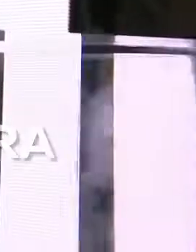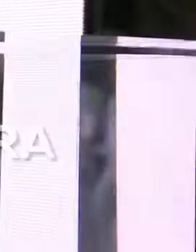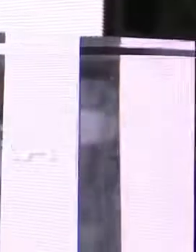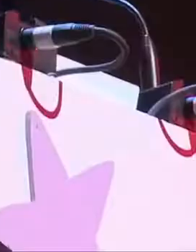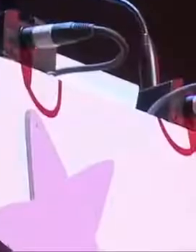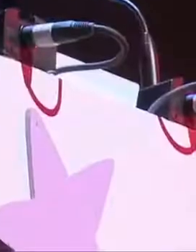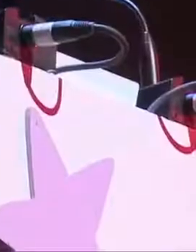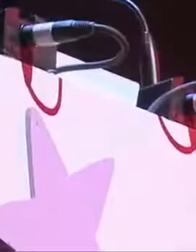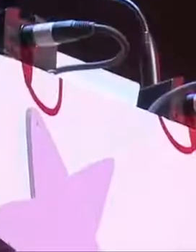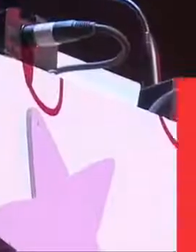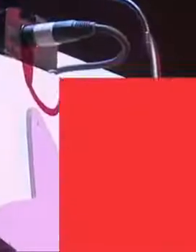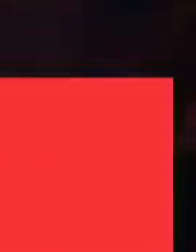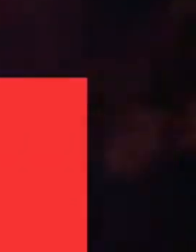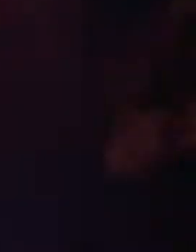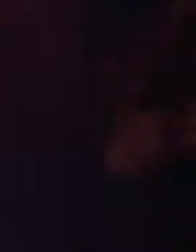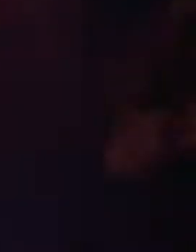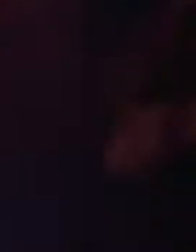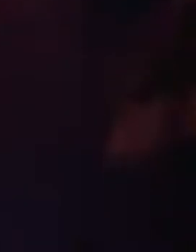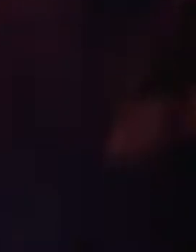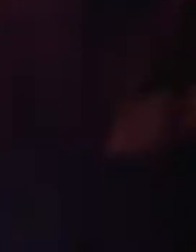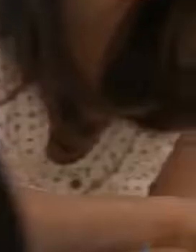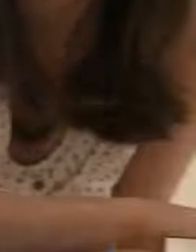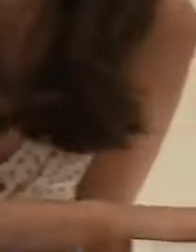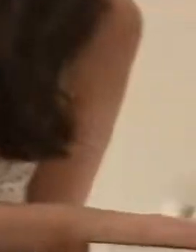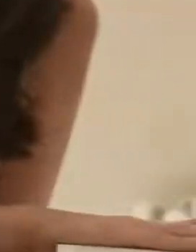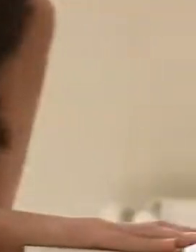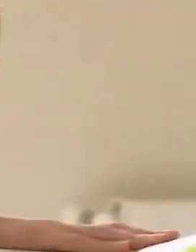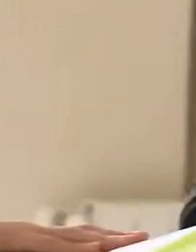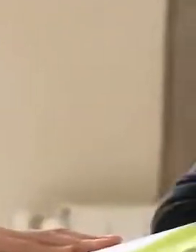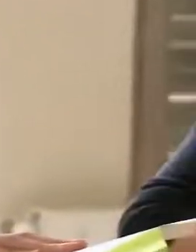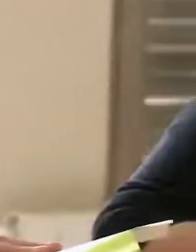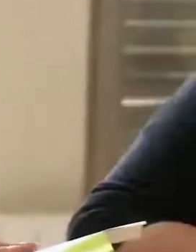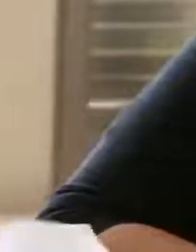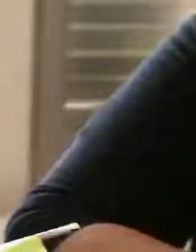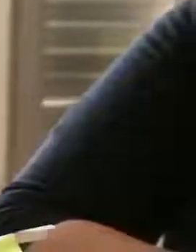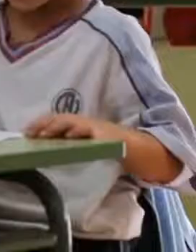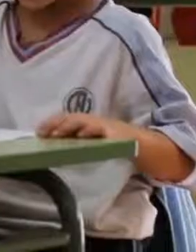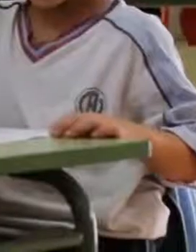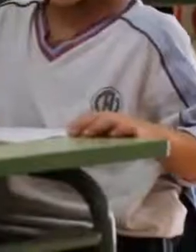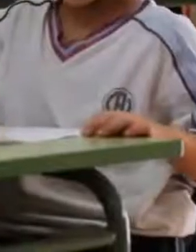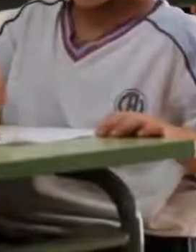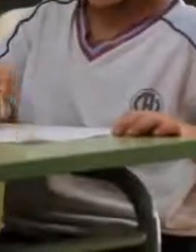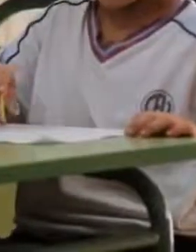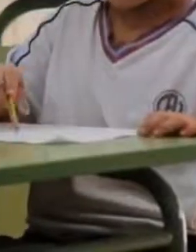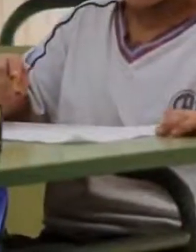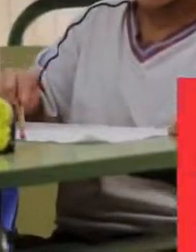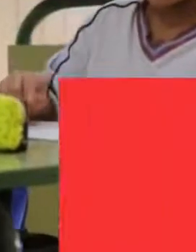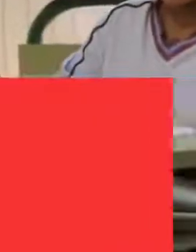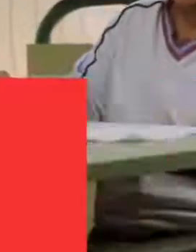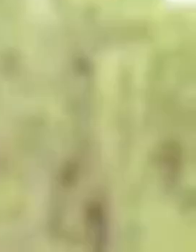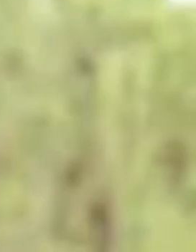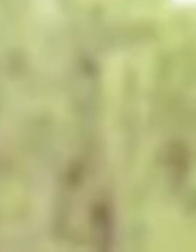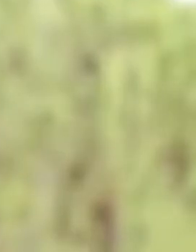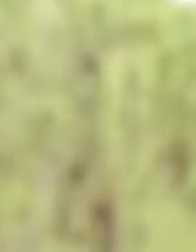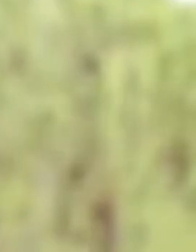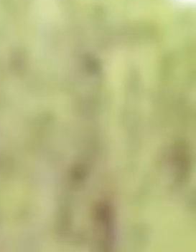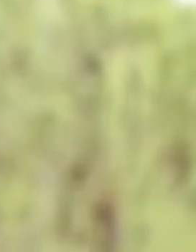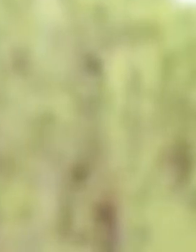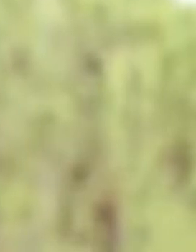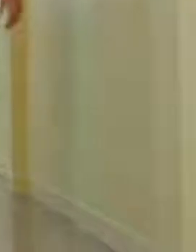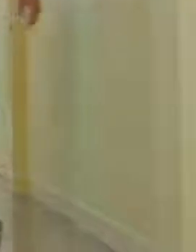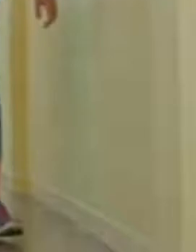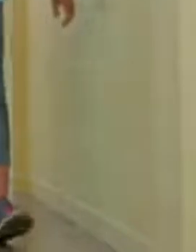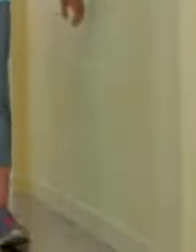escritura. Realizamos programas de capacitación docente para más de 300.000 profesionales y programas